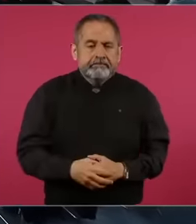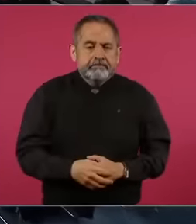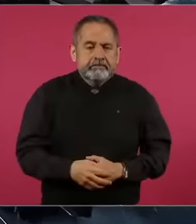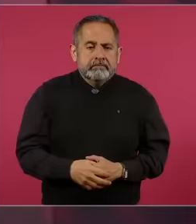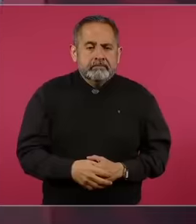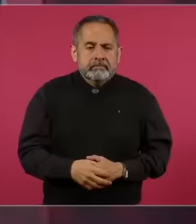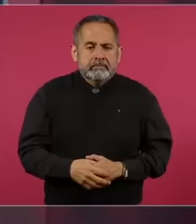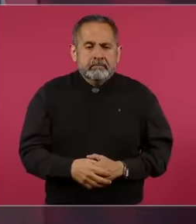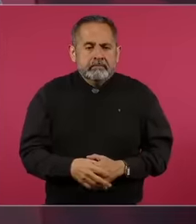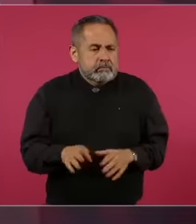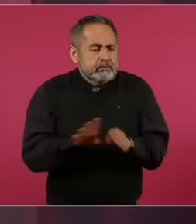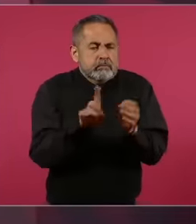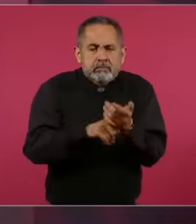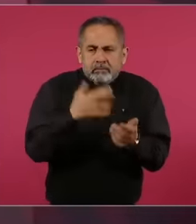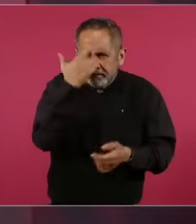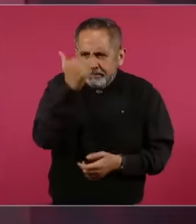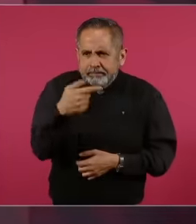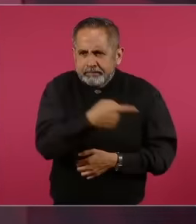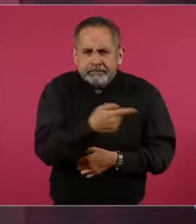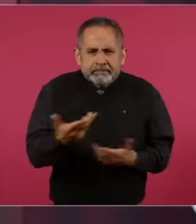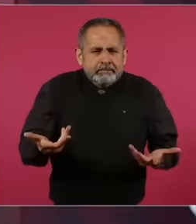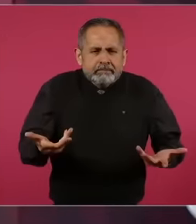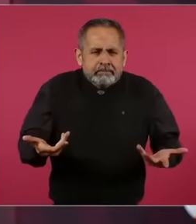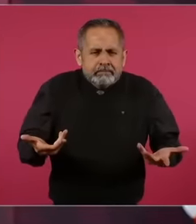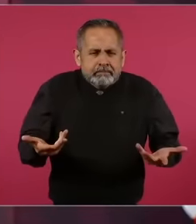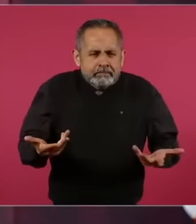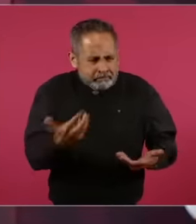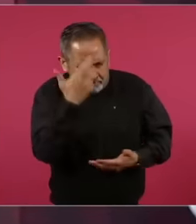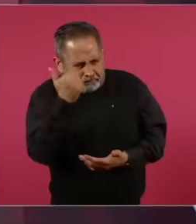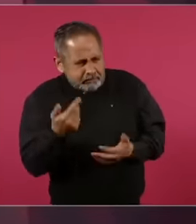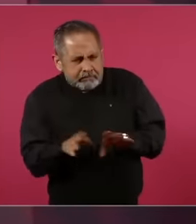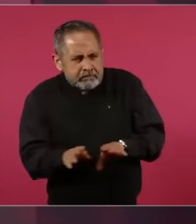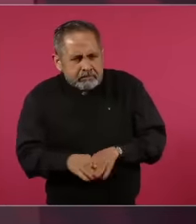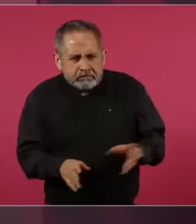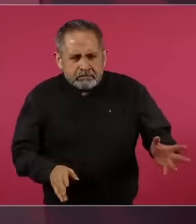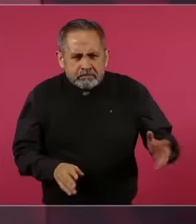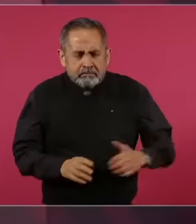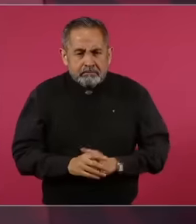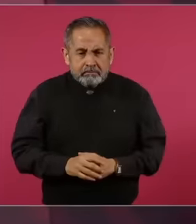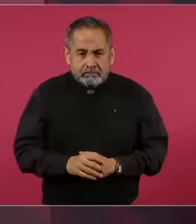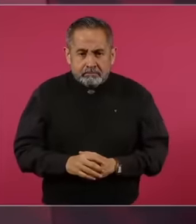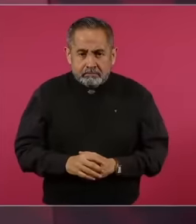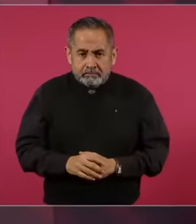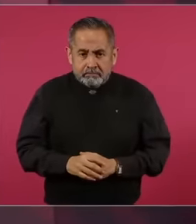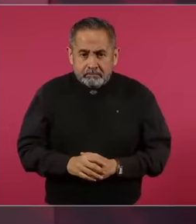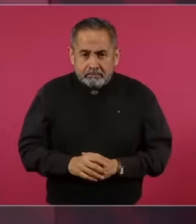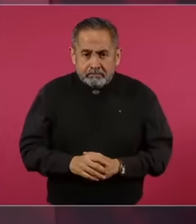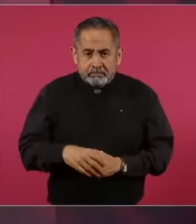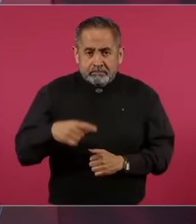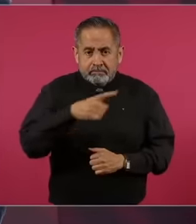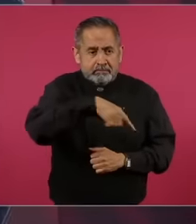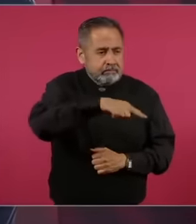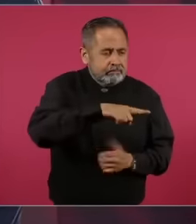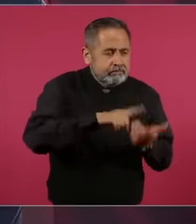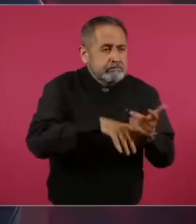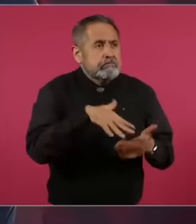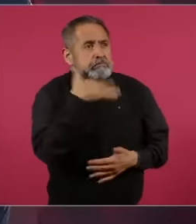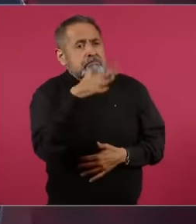¿Cómo se justifica eso? Nada más para mantener un régimen